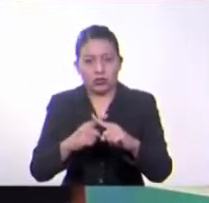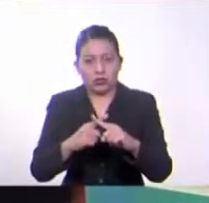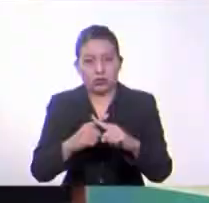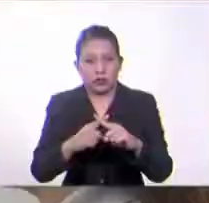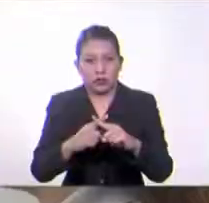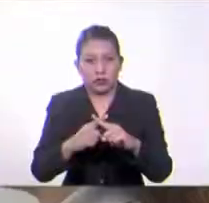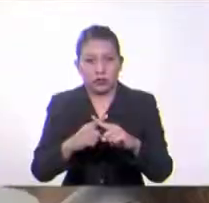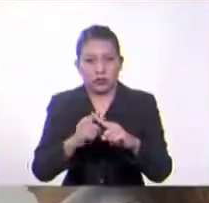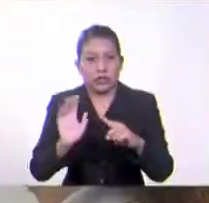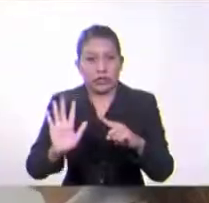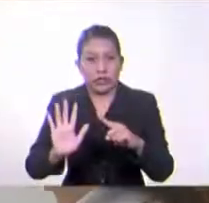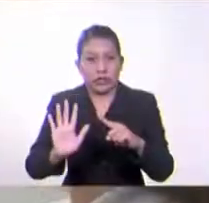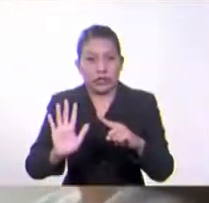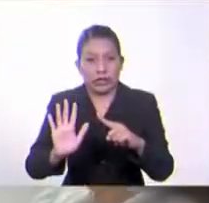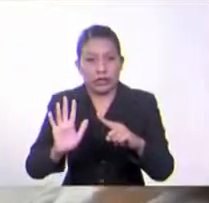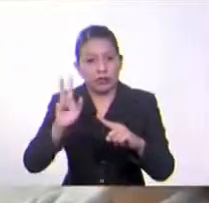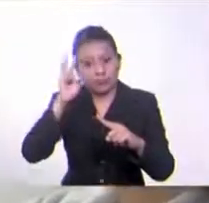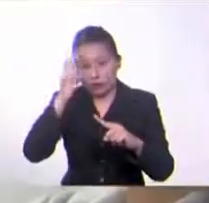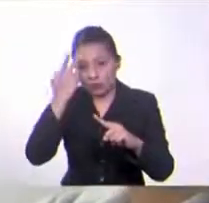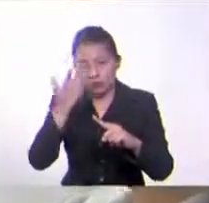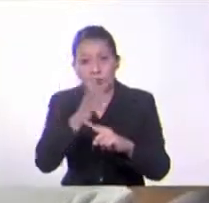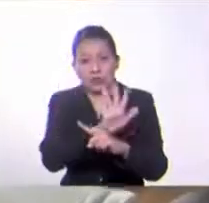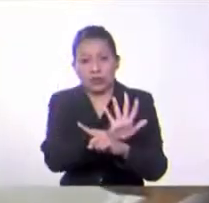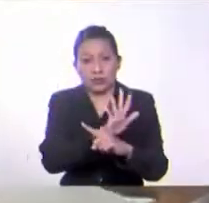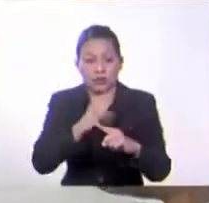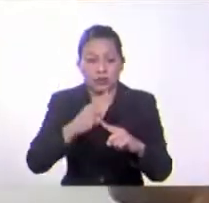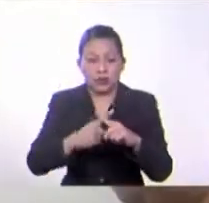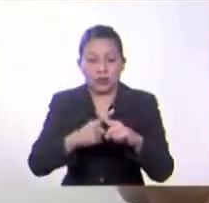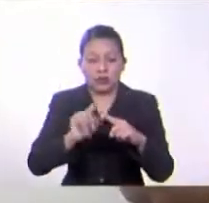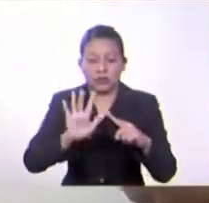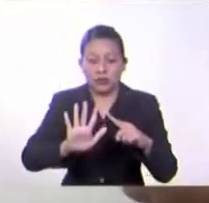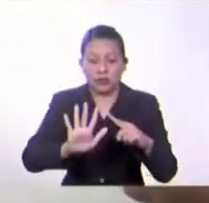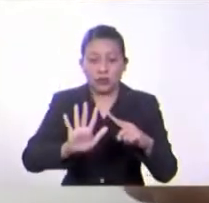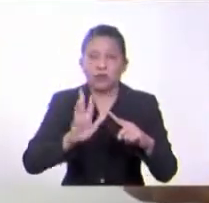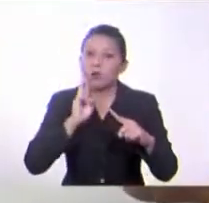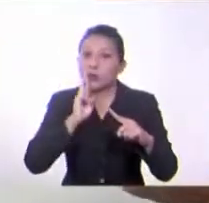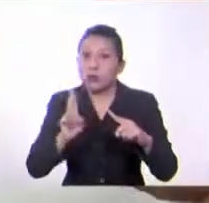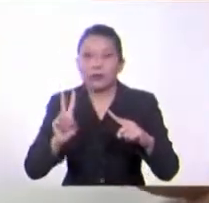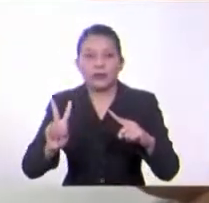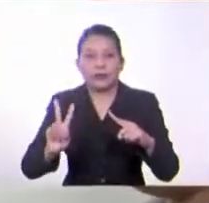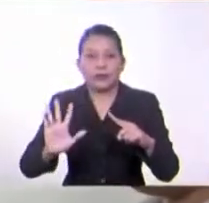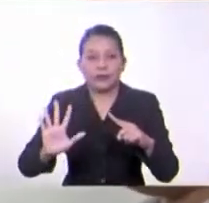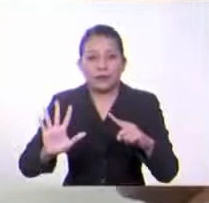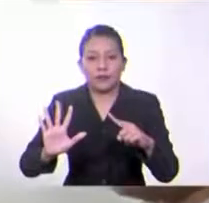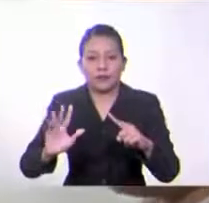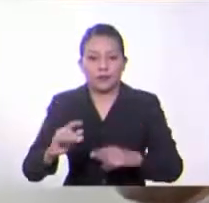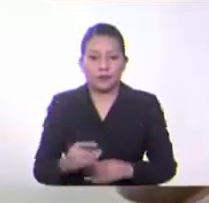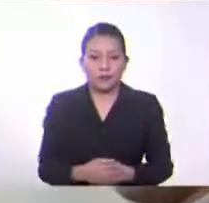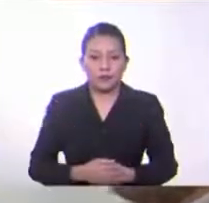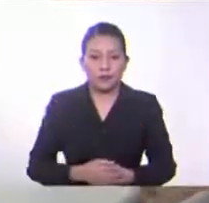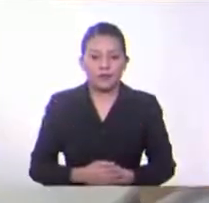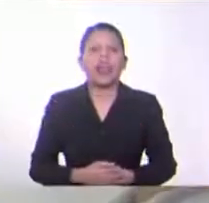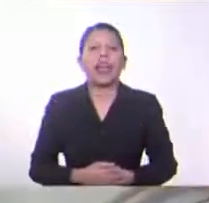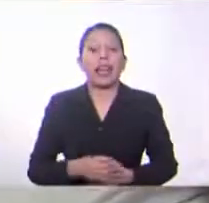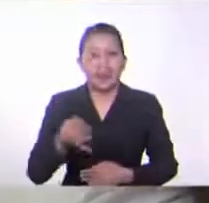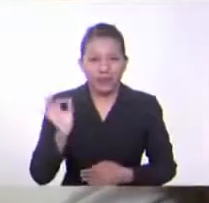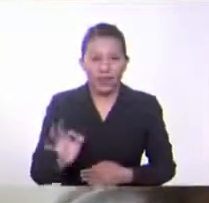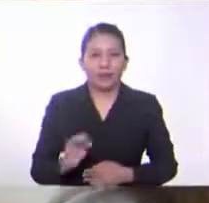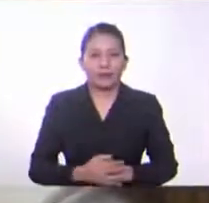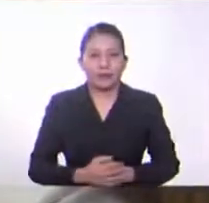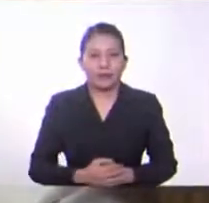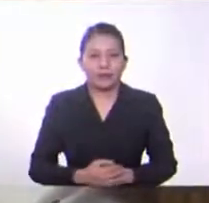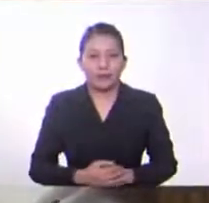multiplico por 5 y eso sería 5 por 5. 25. 25, muy bien,